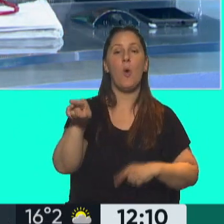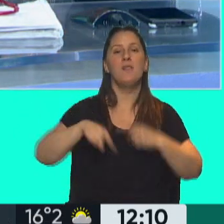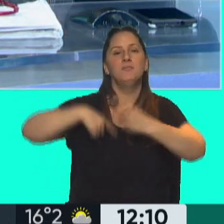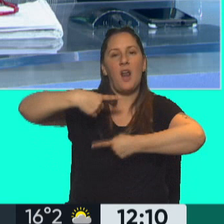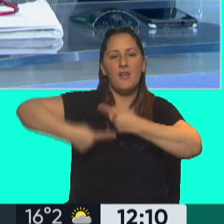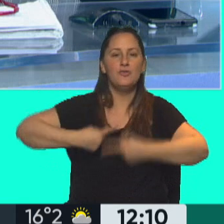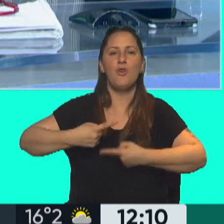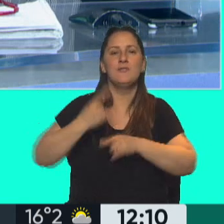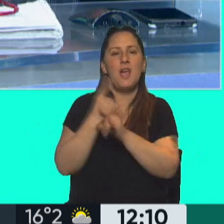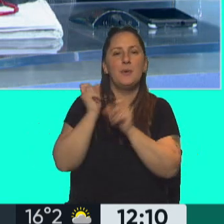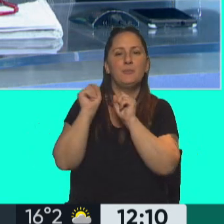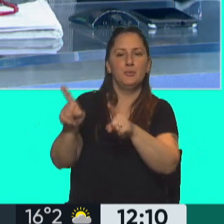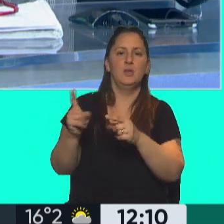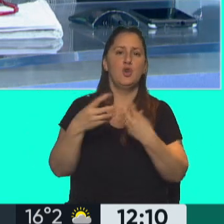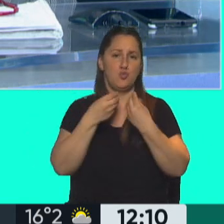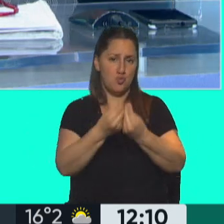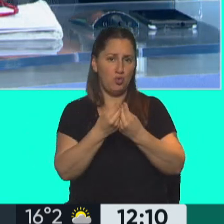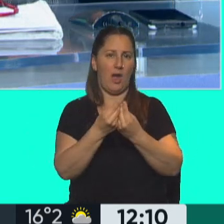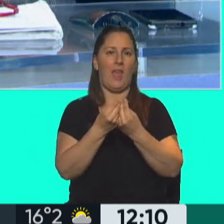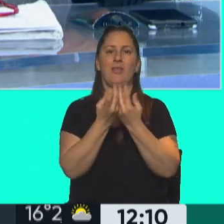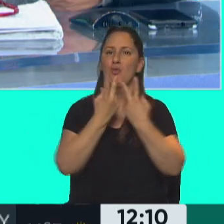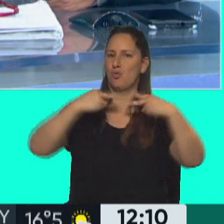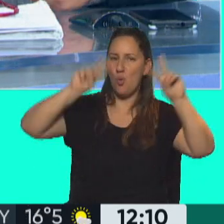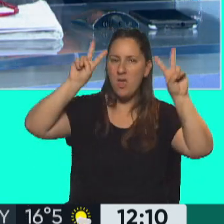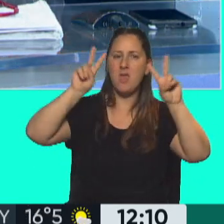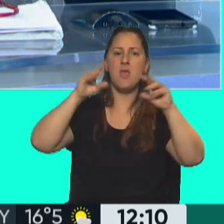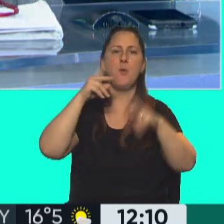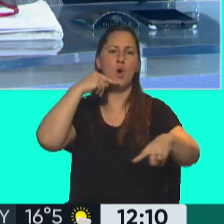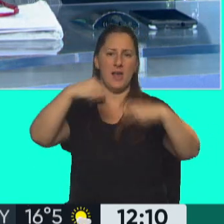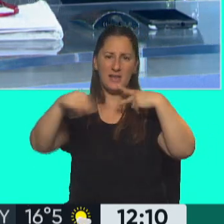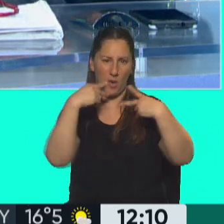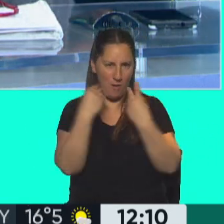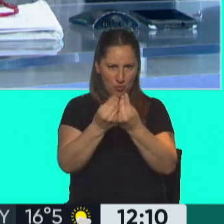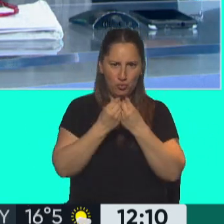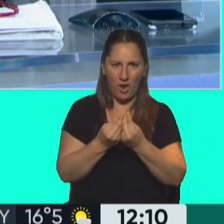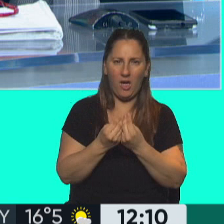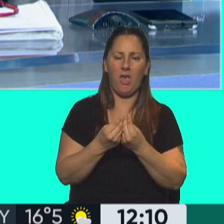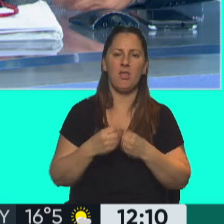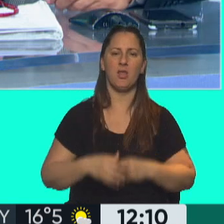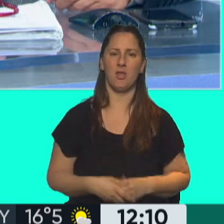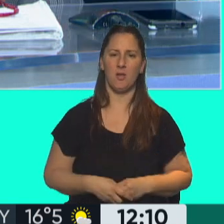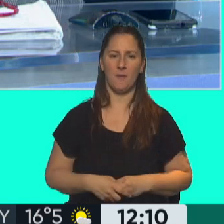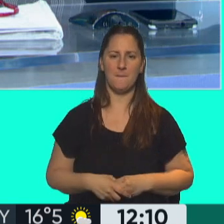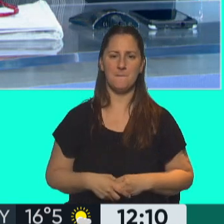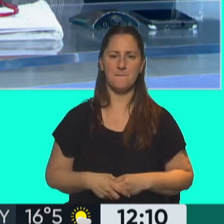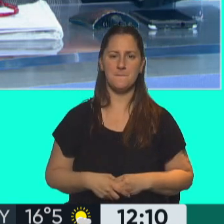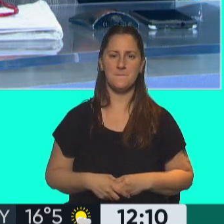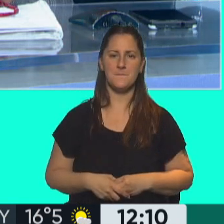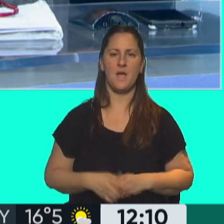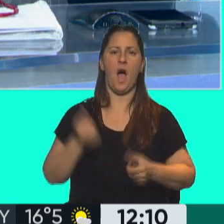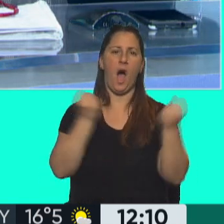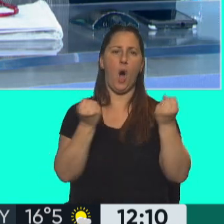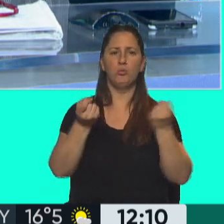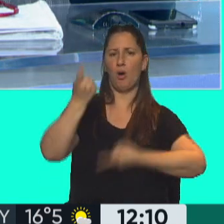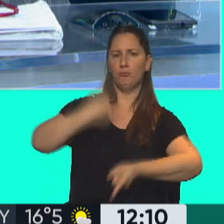tradicionalmente hablamos, bueno, pero hay mucha gente que sale de turismo, los restaurantes están llenos, se cambian los modelos de